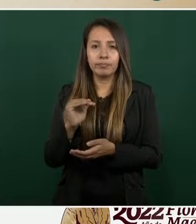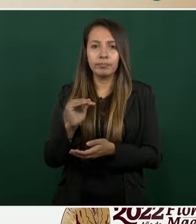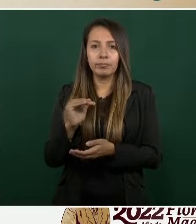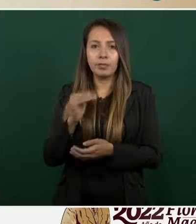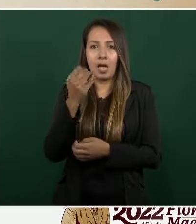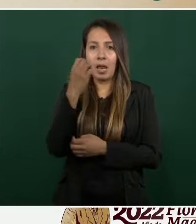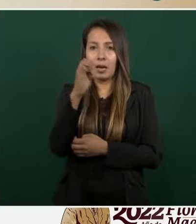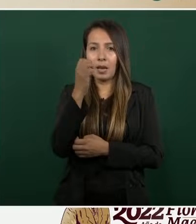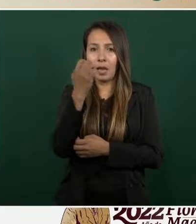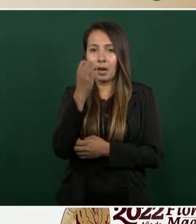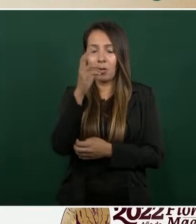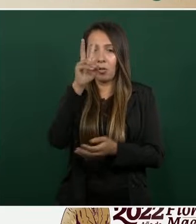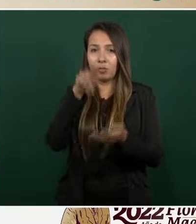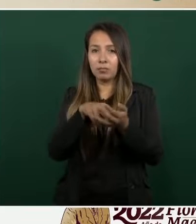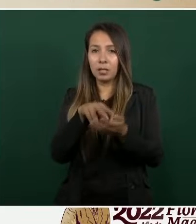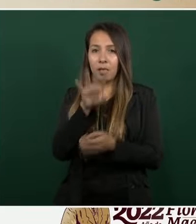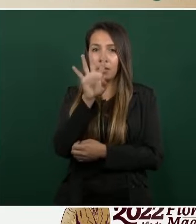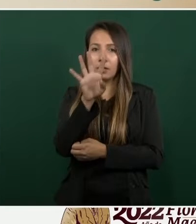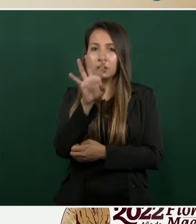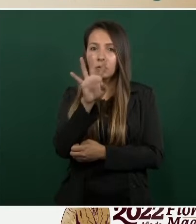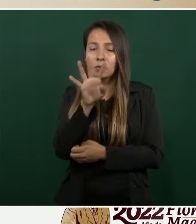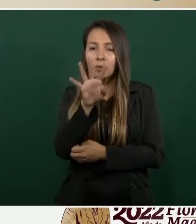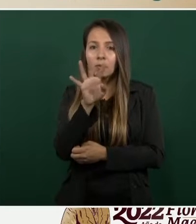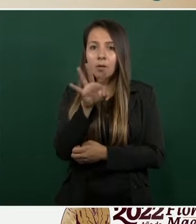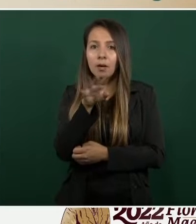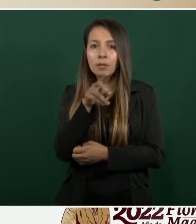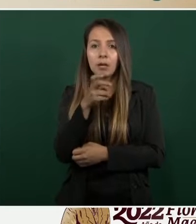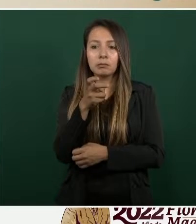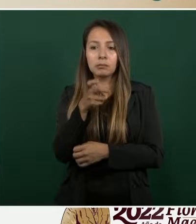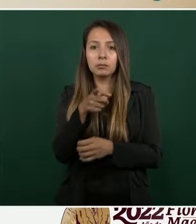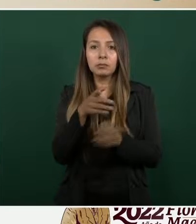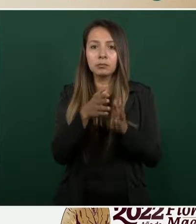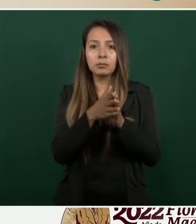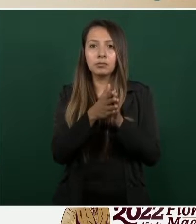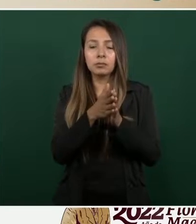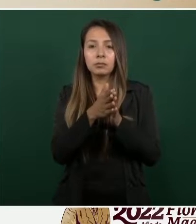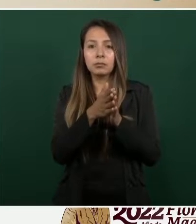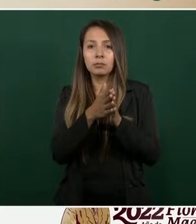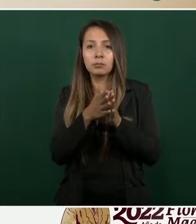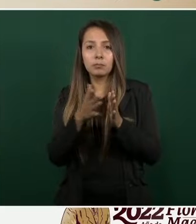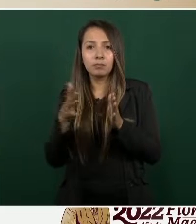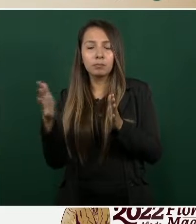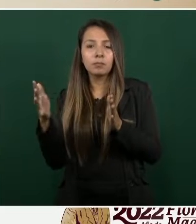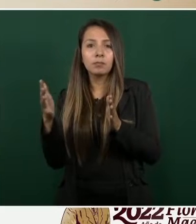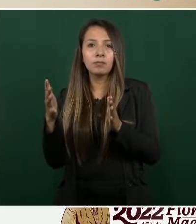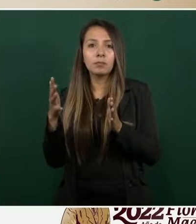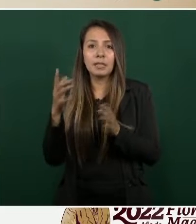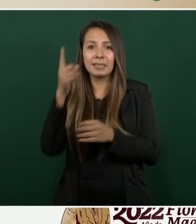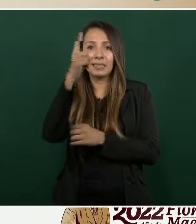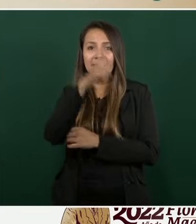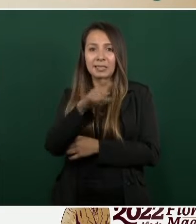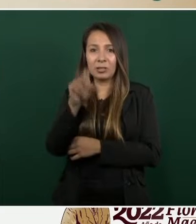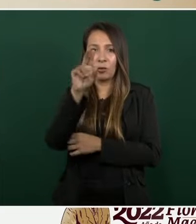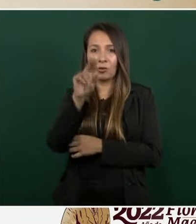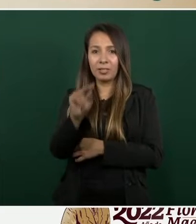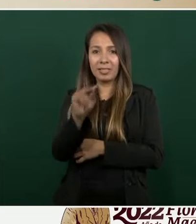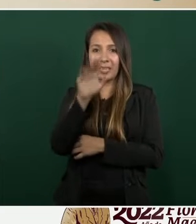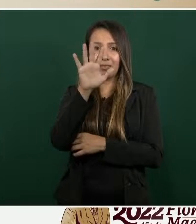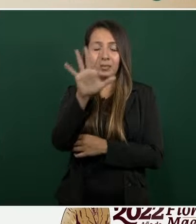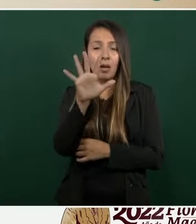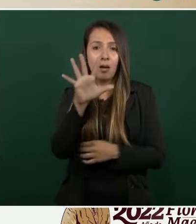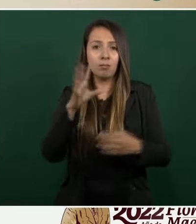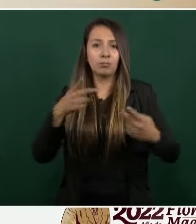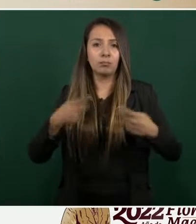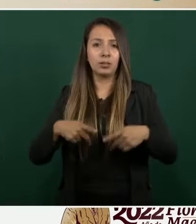de enero de 2019, donde se pasa de 185 víctimas